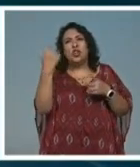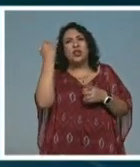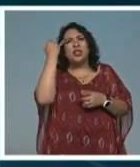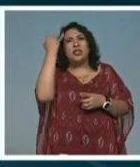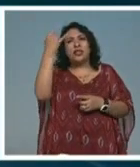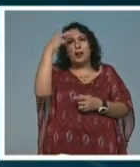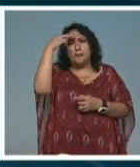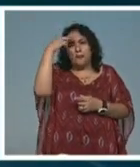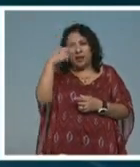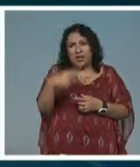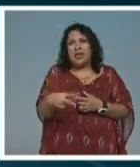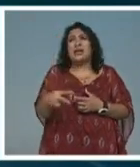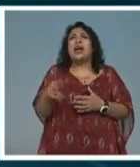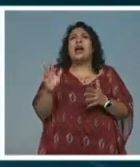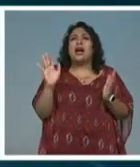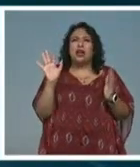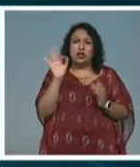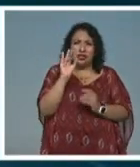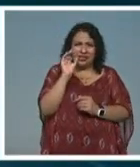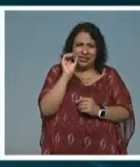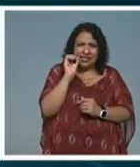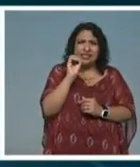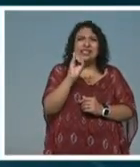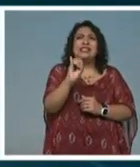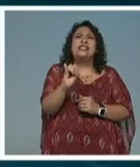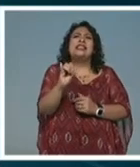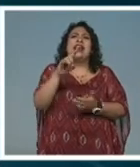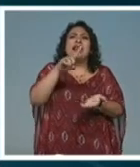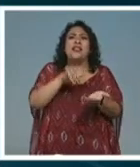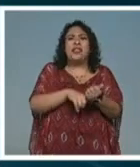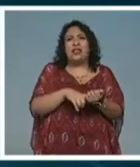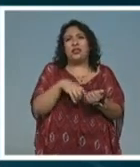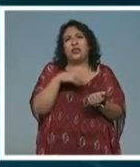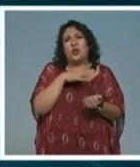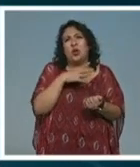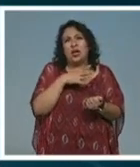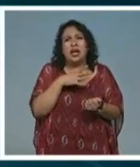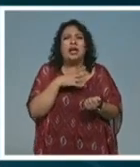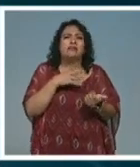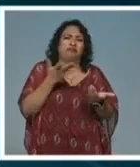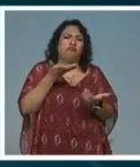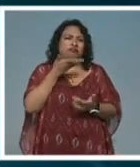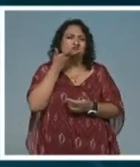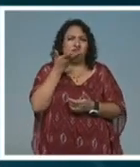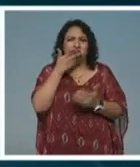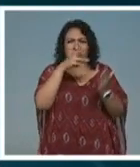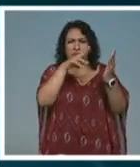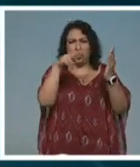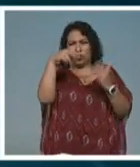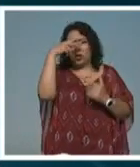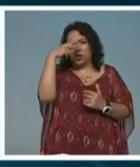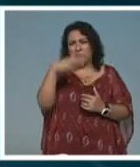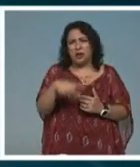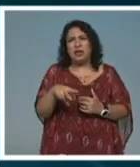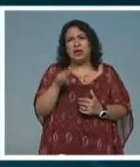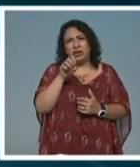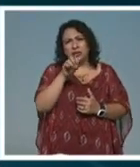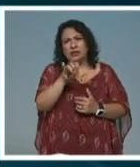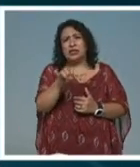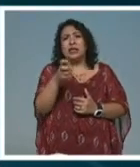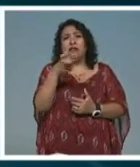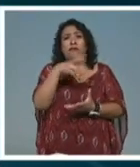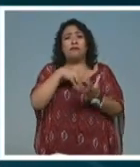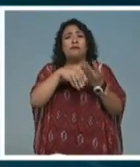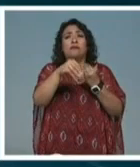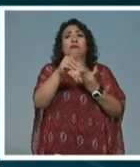de lo mexicano, que sí a lo mejor ha estado imbuida por cierta tradición pictórica mexicana, y nos